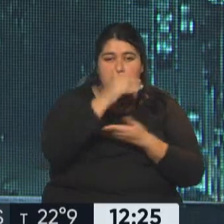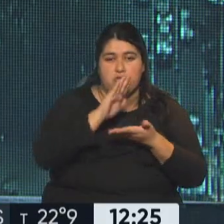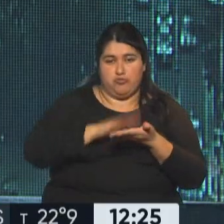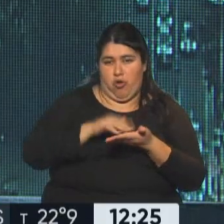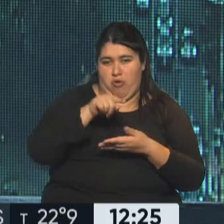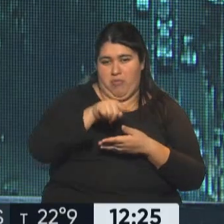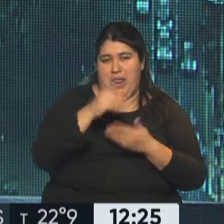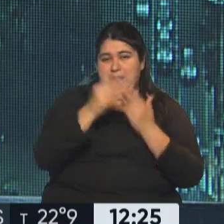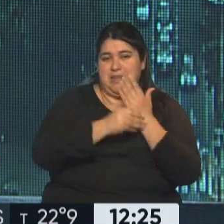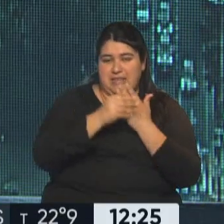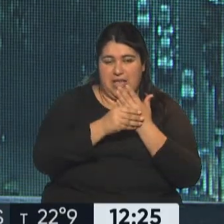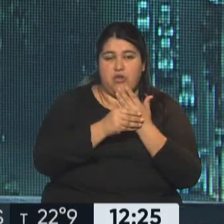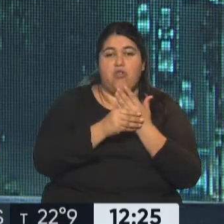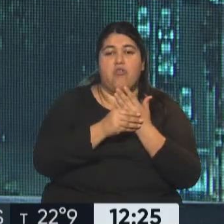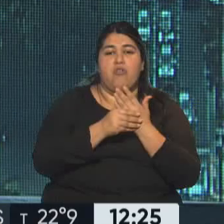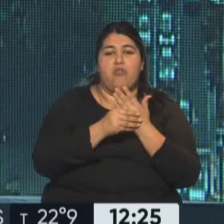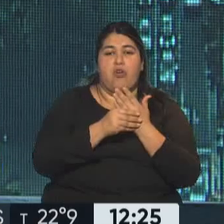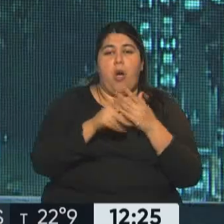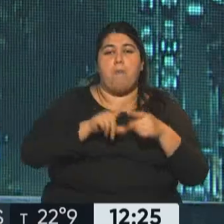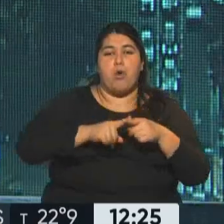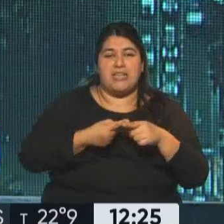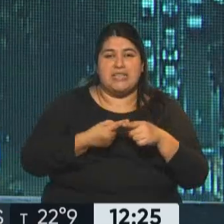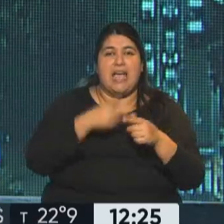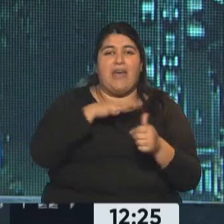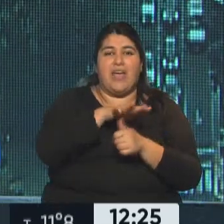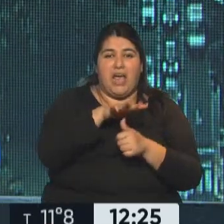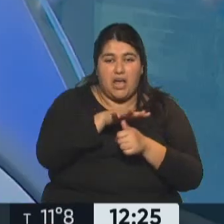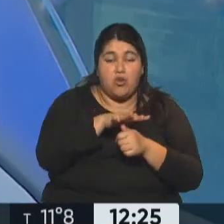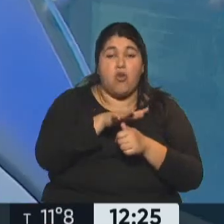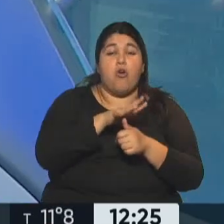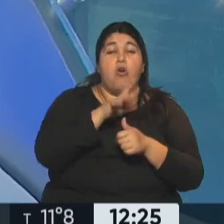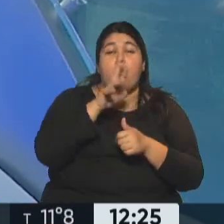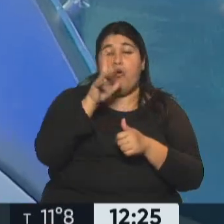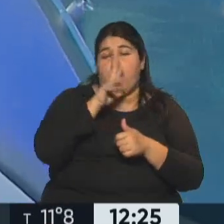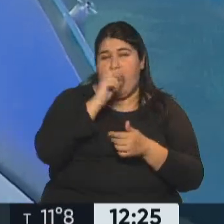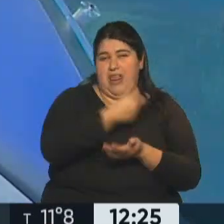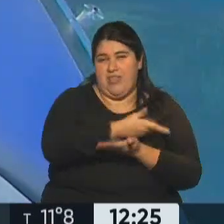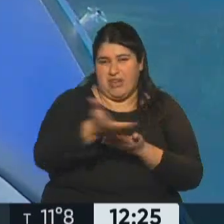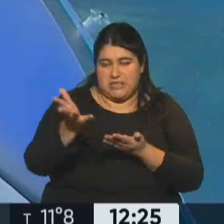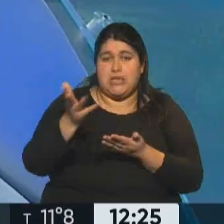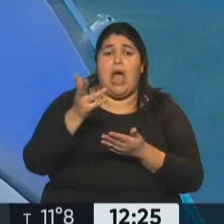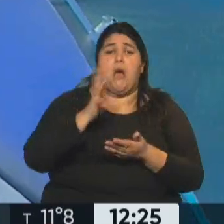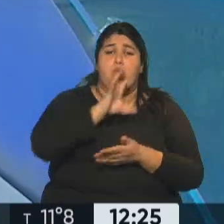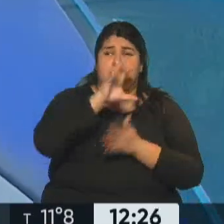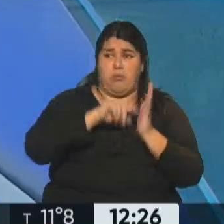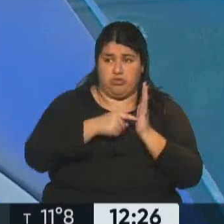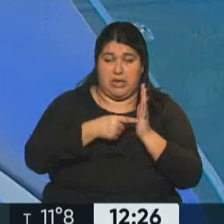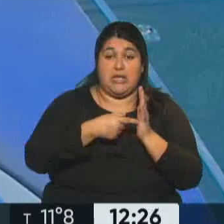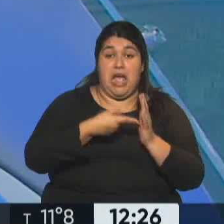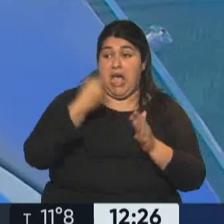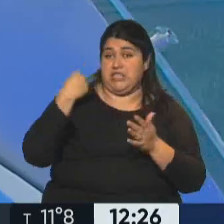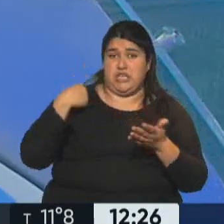a cabo el Ministerio de Políticas de Género, Mujeres y Diversidad de la provincia de Buenos Aires, que fue presentado